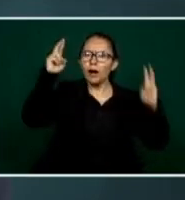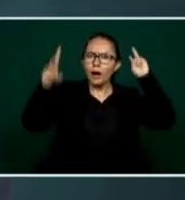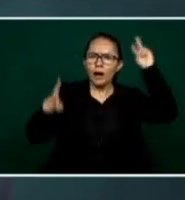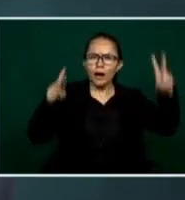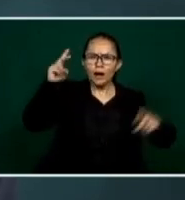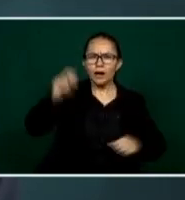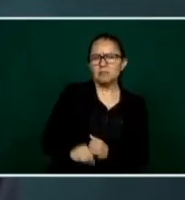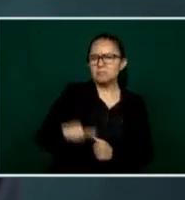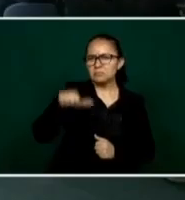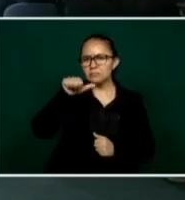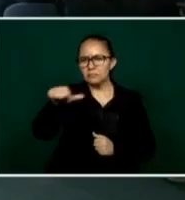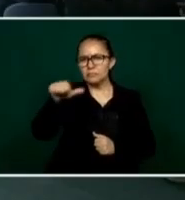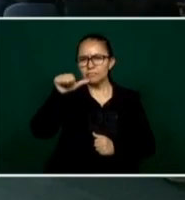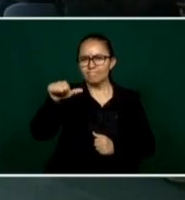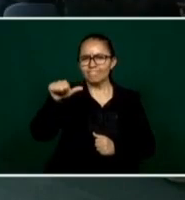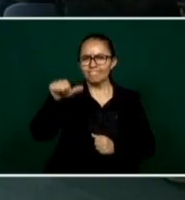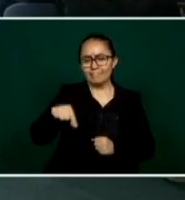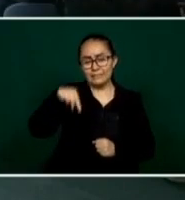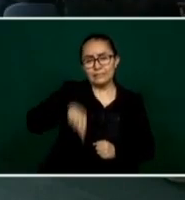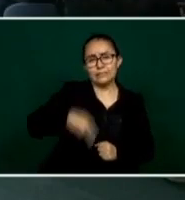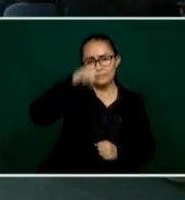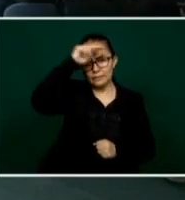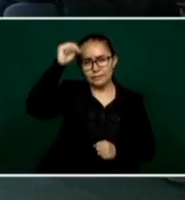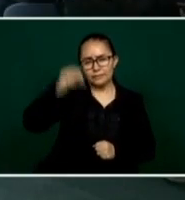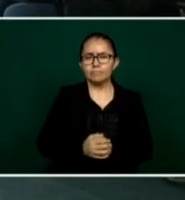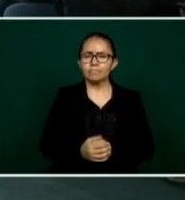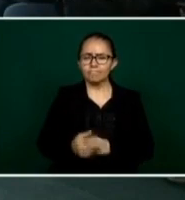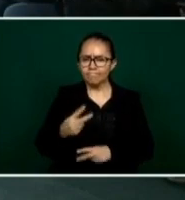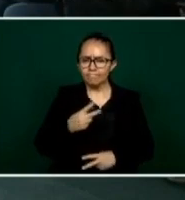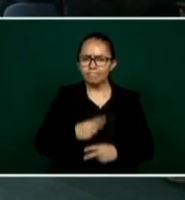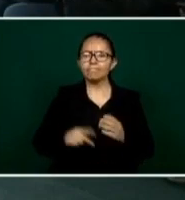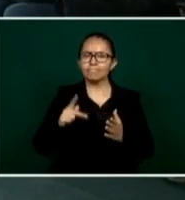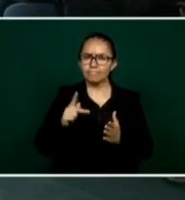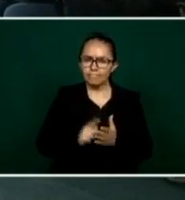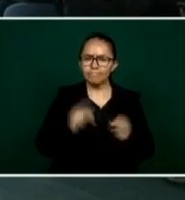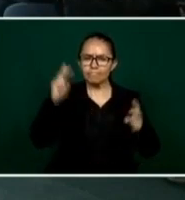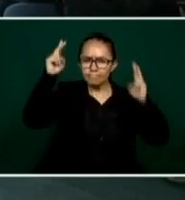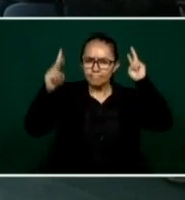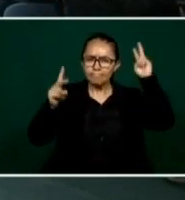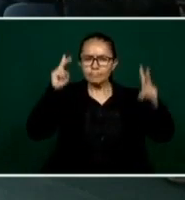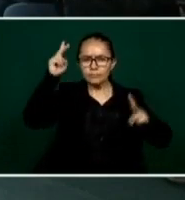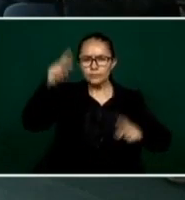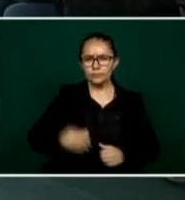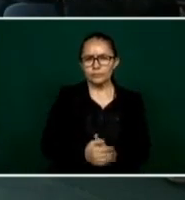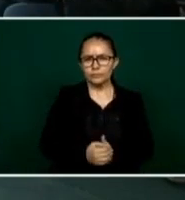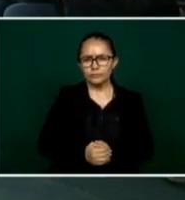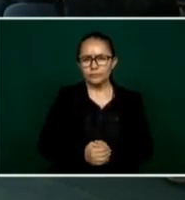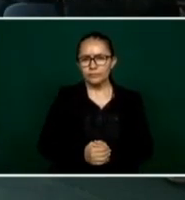a Nayarit en el tiempo que